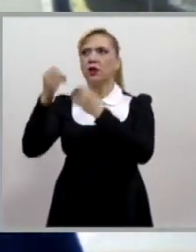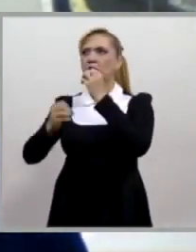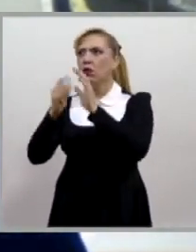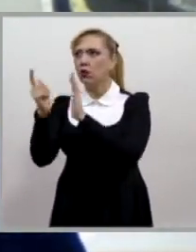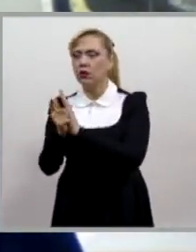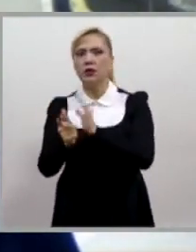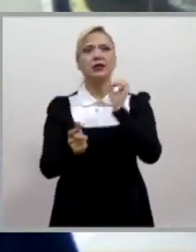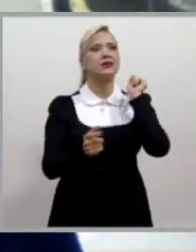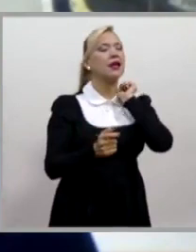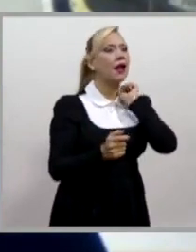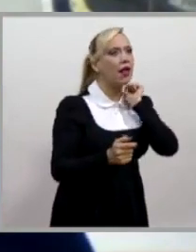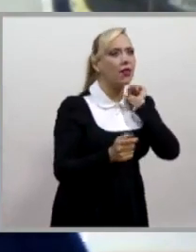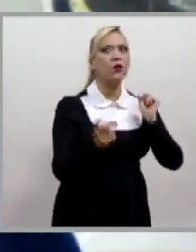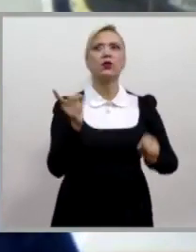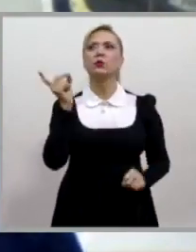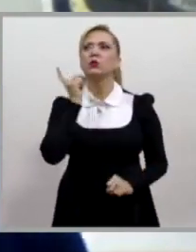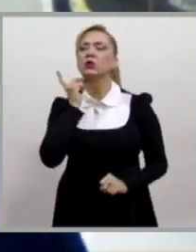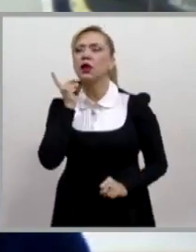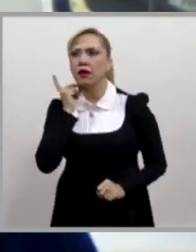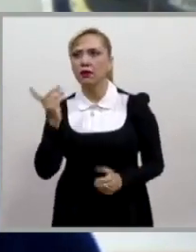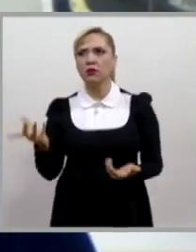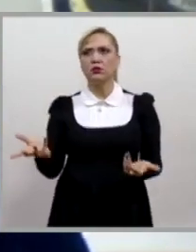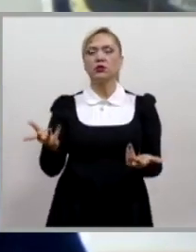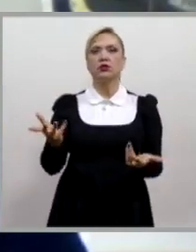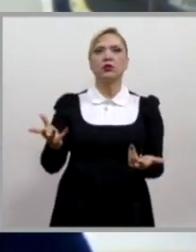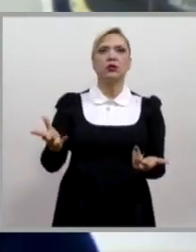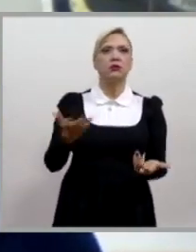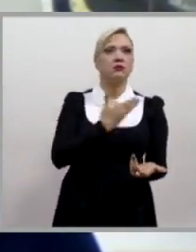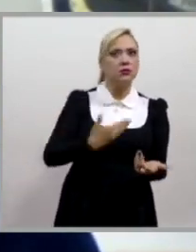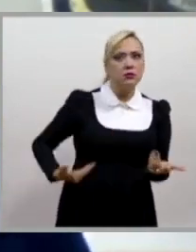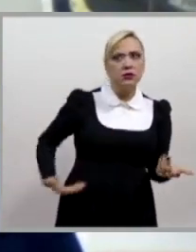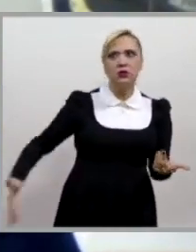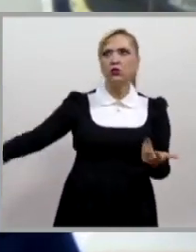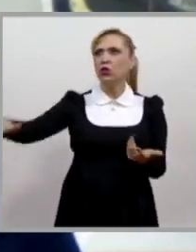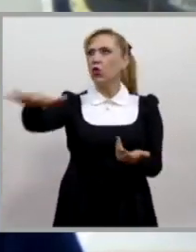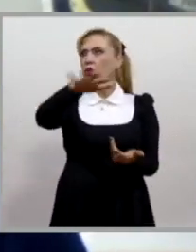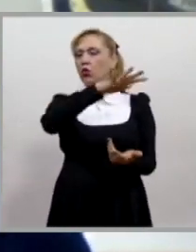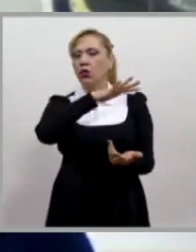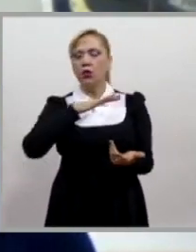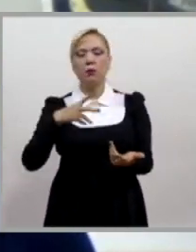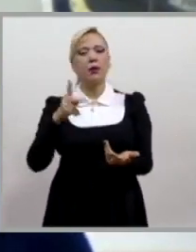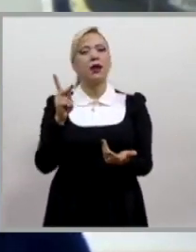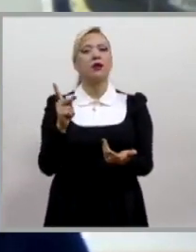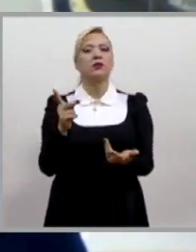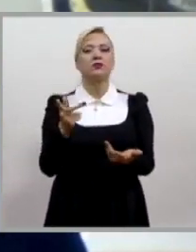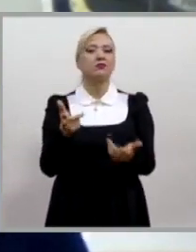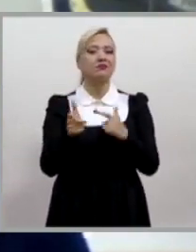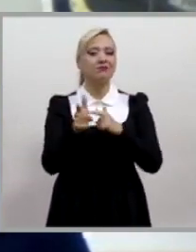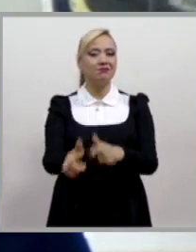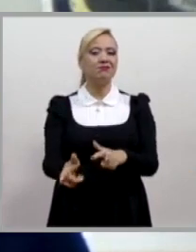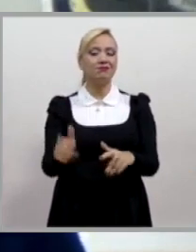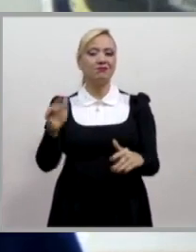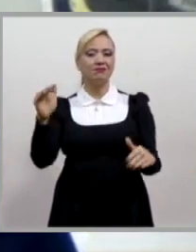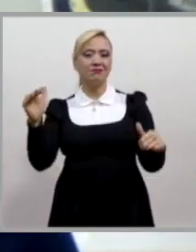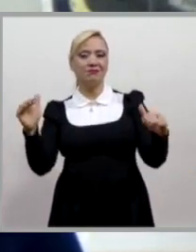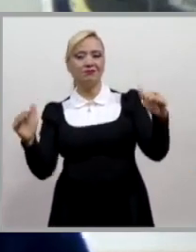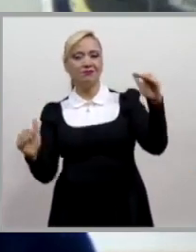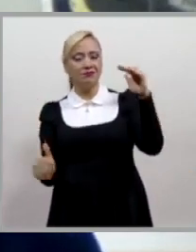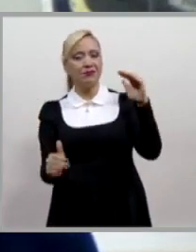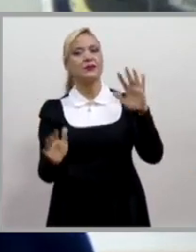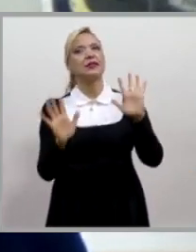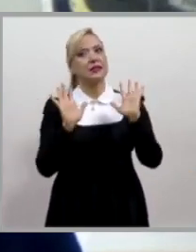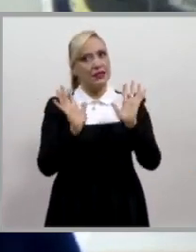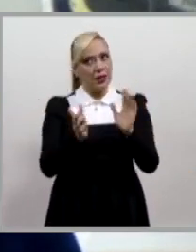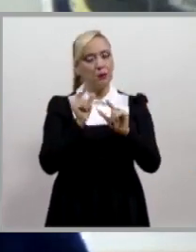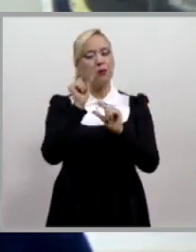Senado, en la Cámara de Diputados, pero todo el aparato estatal va a seguir con esa disparidad. Me parece que han habido avances muy importantes y